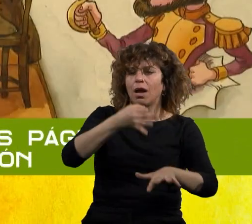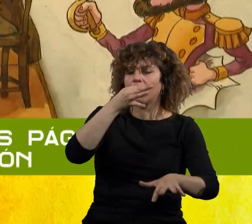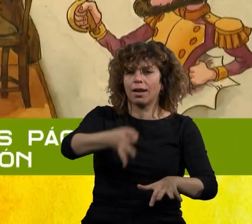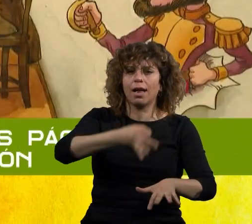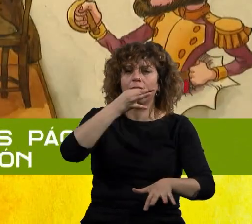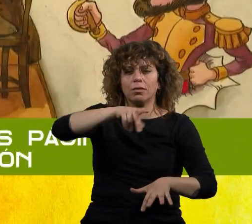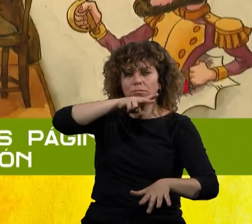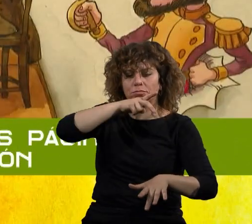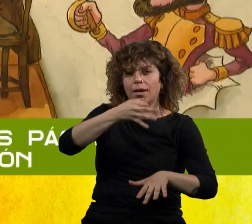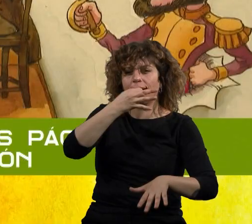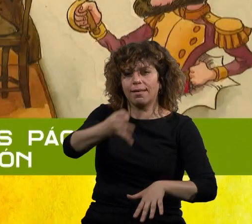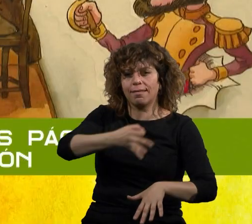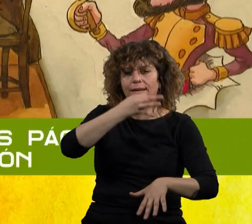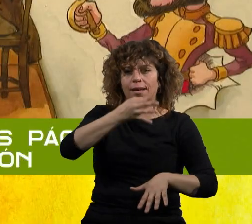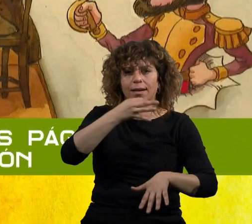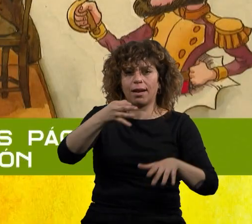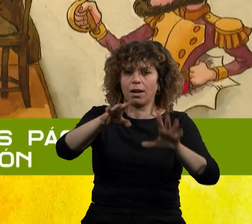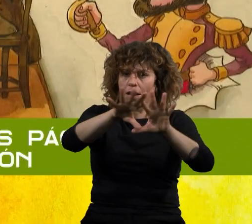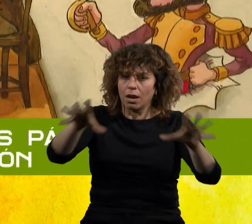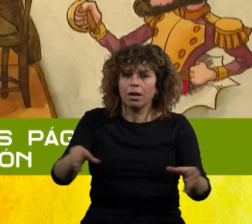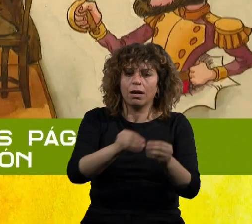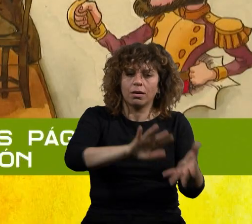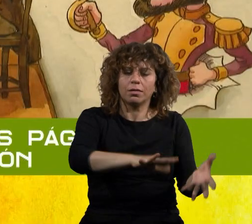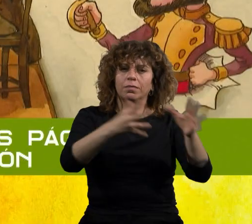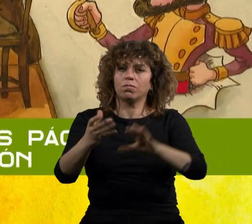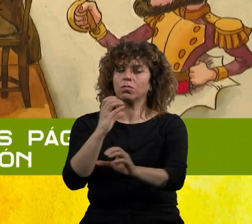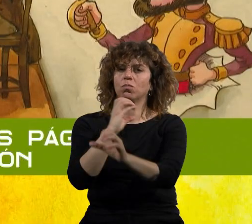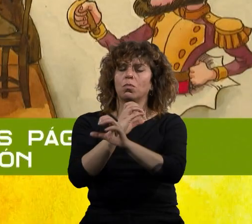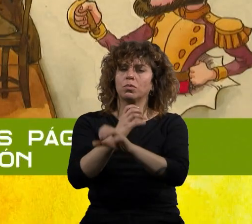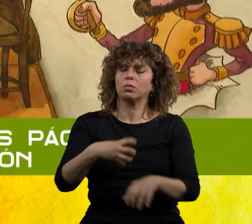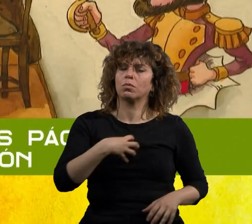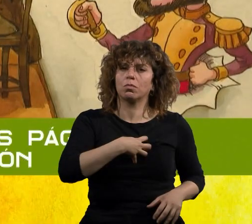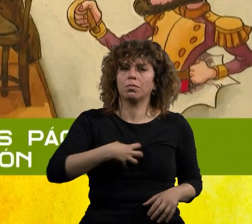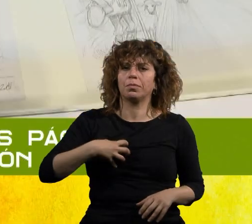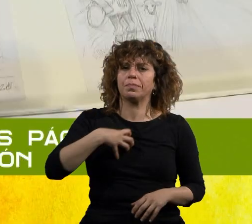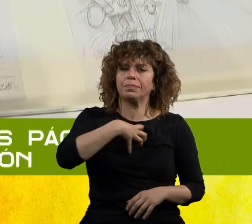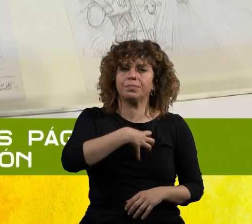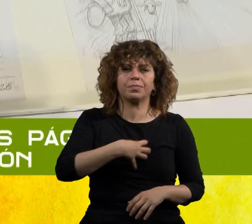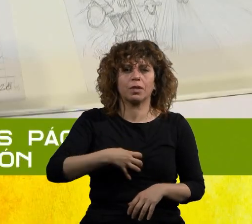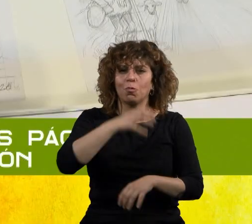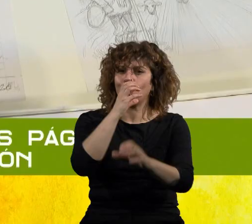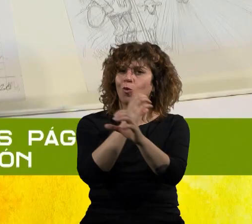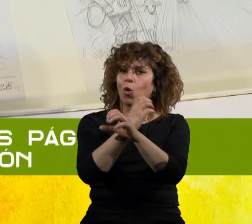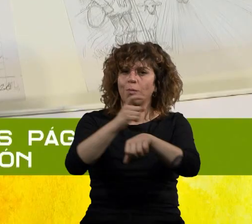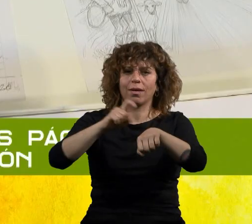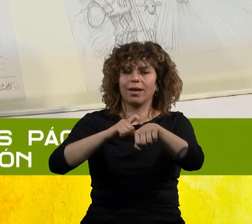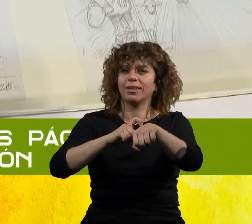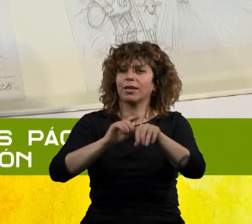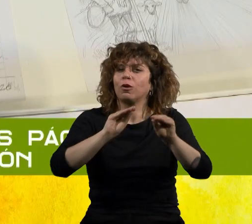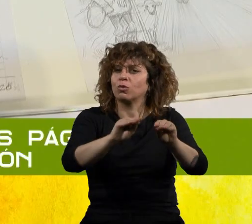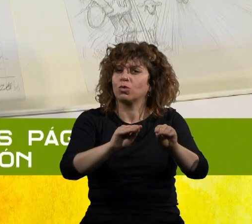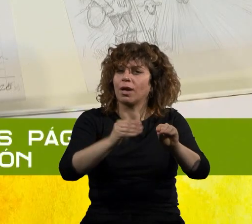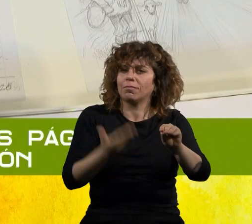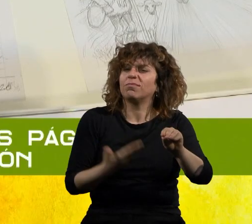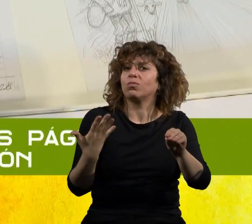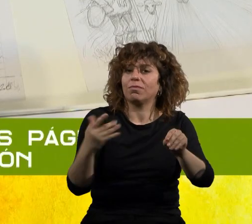ha costado concentrar en el cómic, porque el cómic, una de las características que tiene es la síntesis, ¿no?